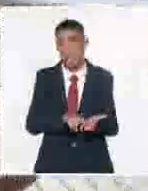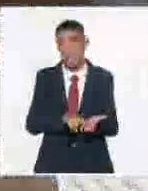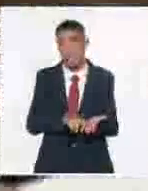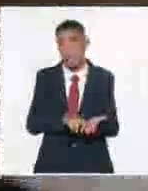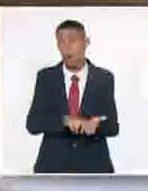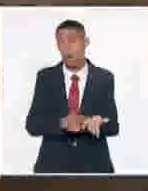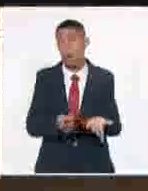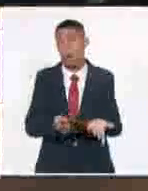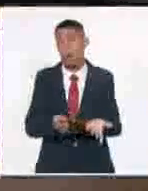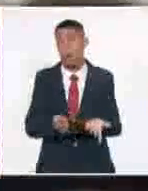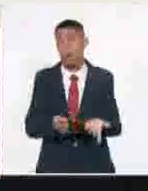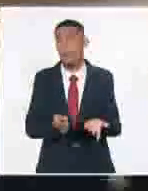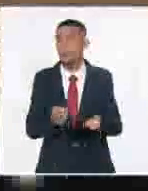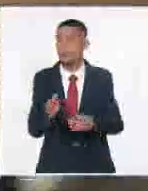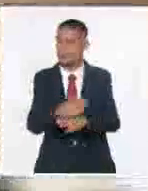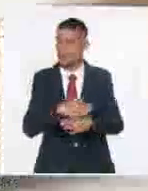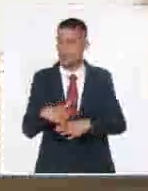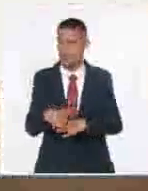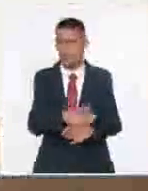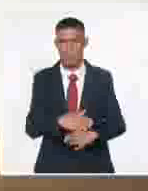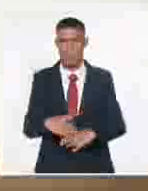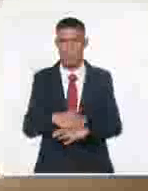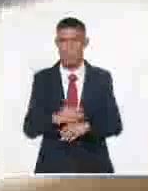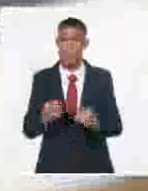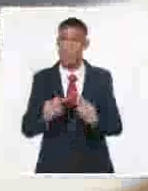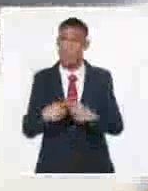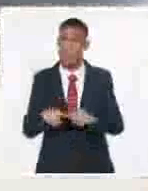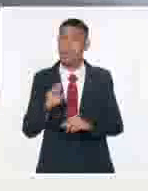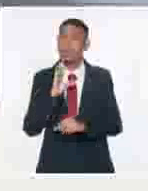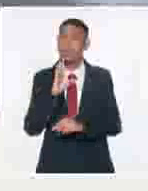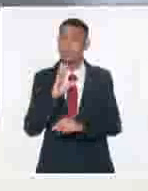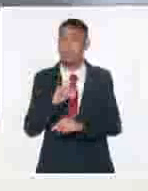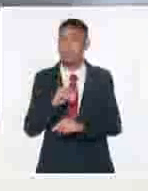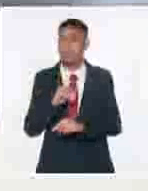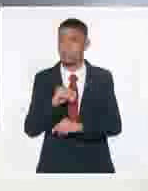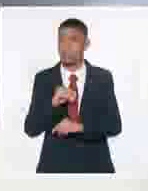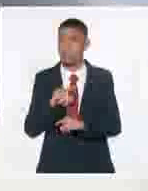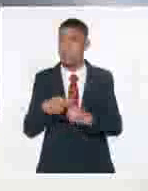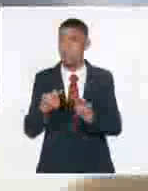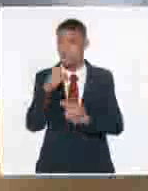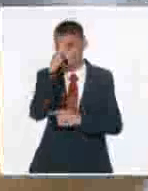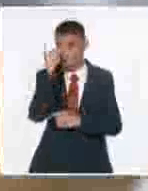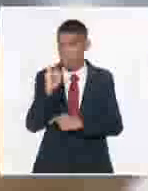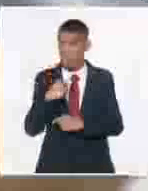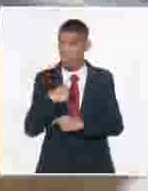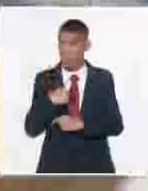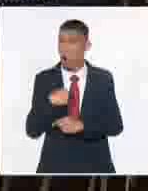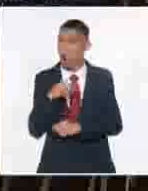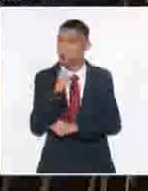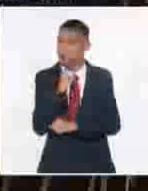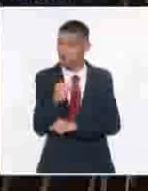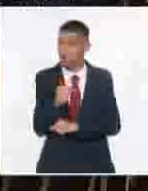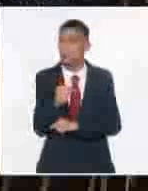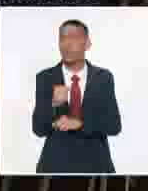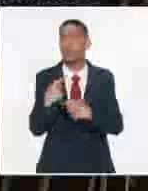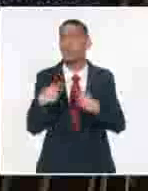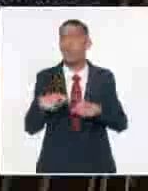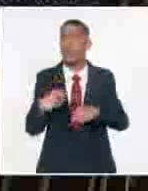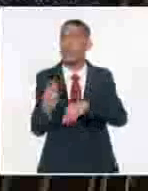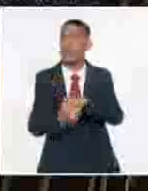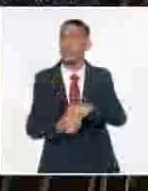es diversa. Pero sí reclamo que haya una profunda reforma del Consejo de